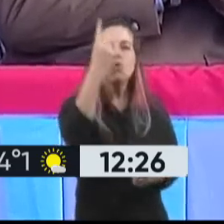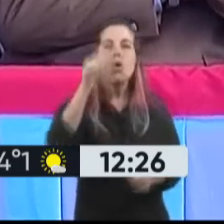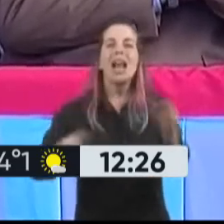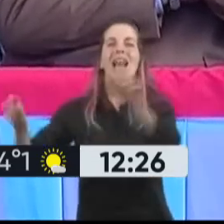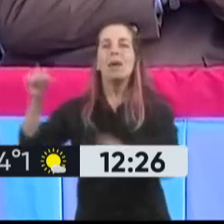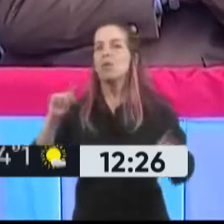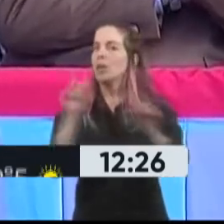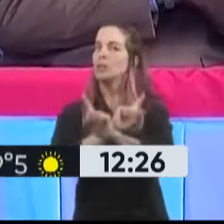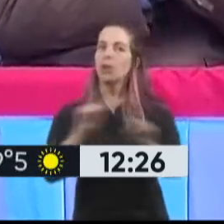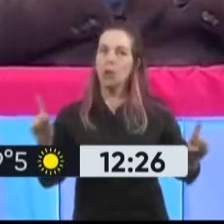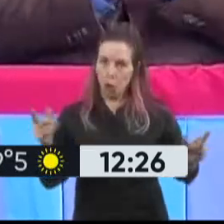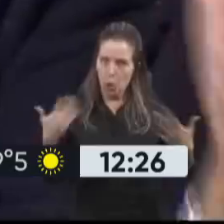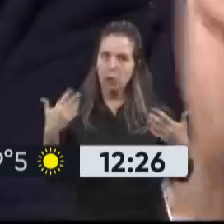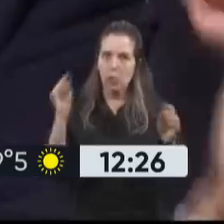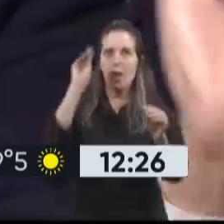más baratas.